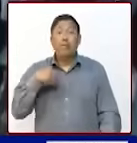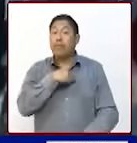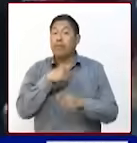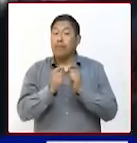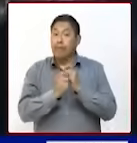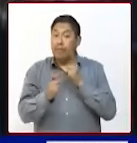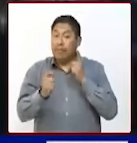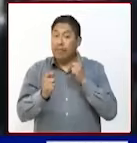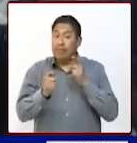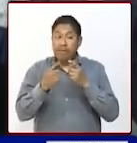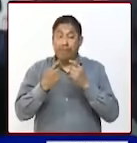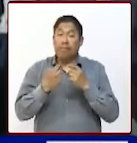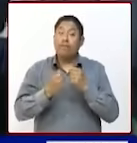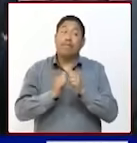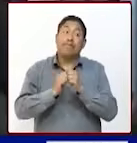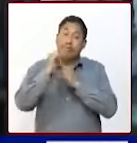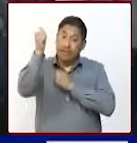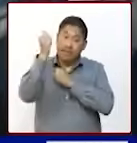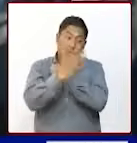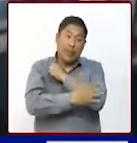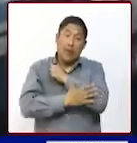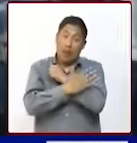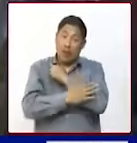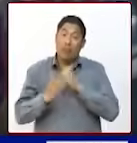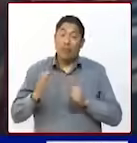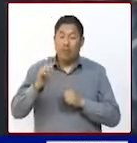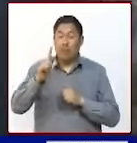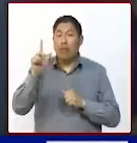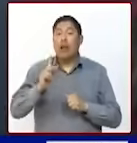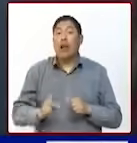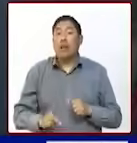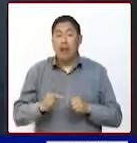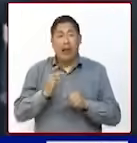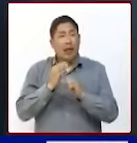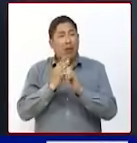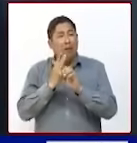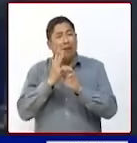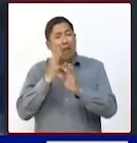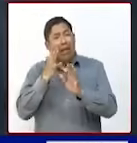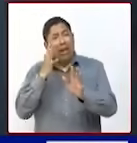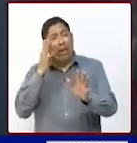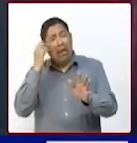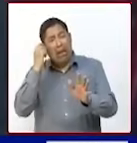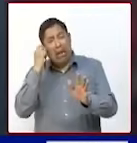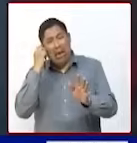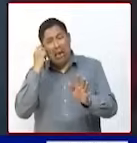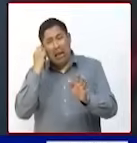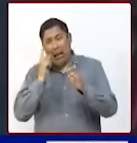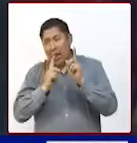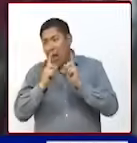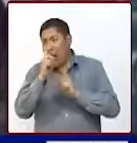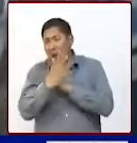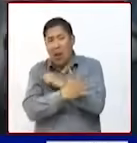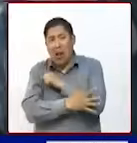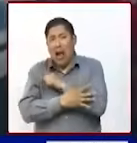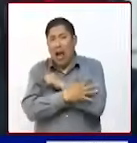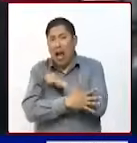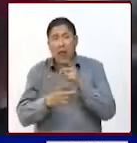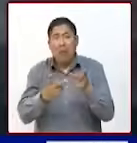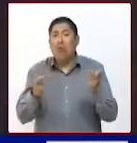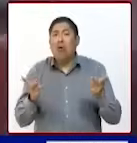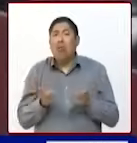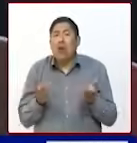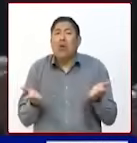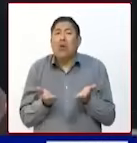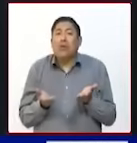Terminal interprovincial acá en la ciudad del Alto, y quiero que vean a esta hora de la tarde las filas de pasajeros que se van a dirigir hacia alguna provincia, y vamos a preguntarles